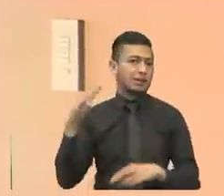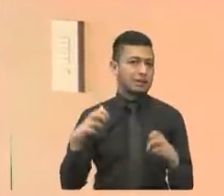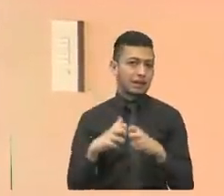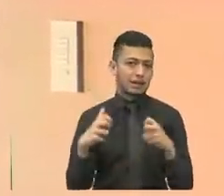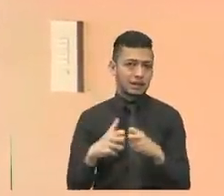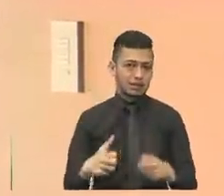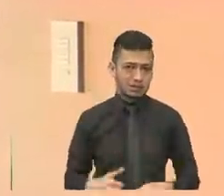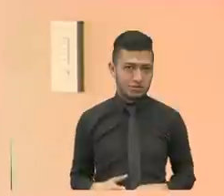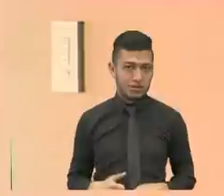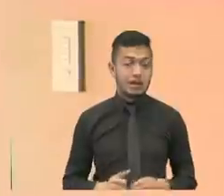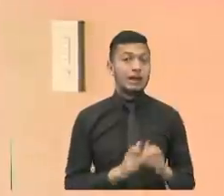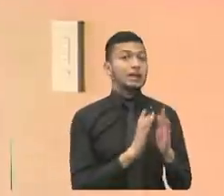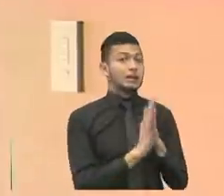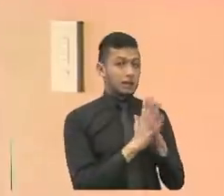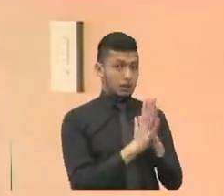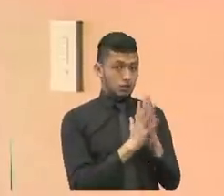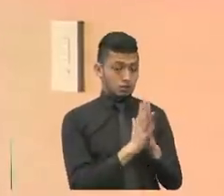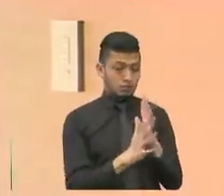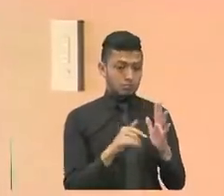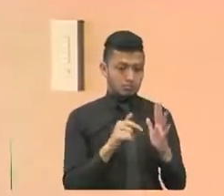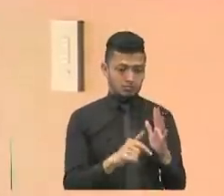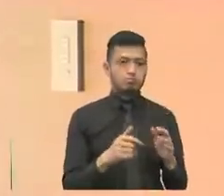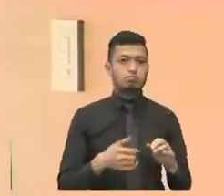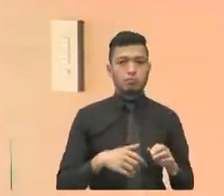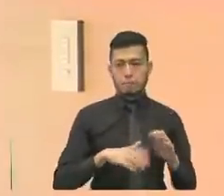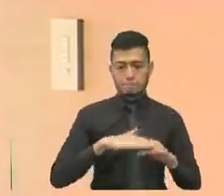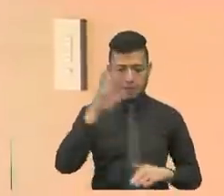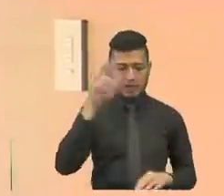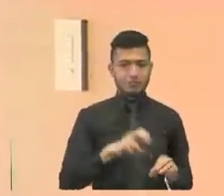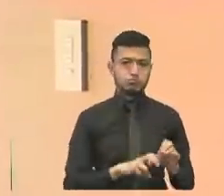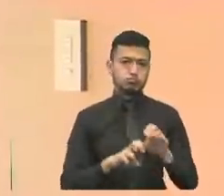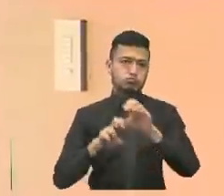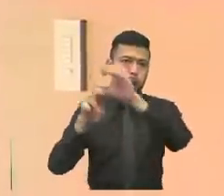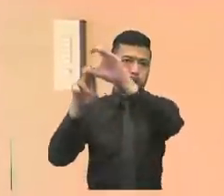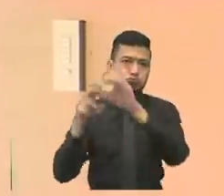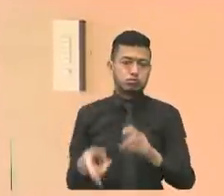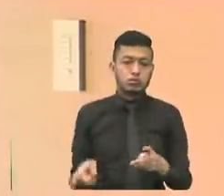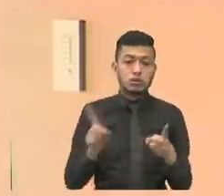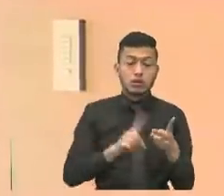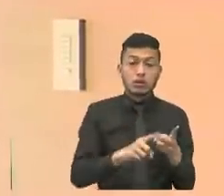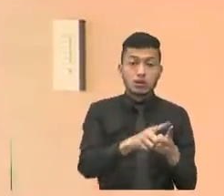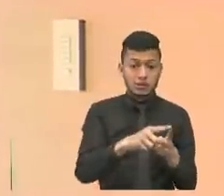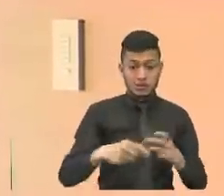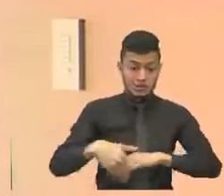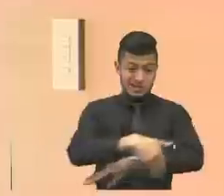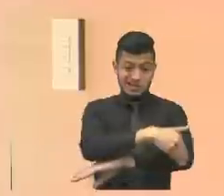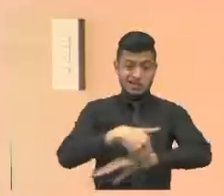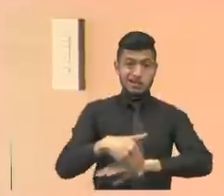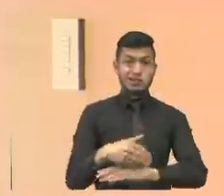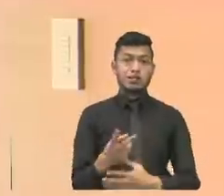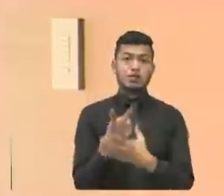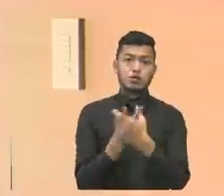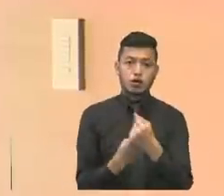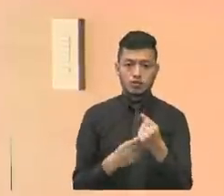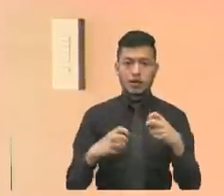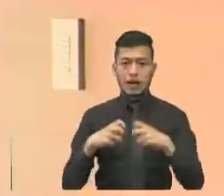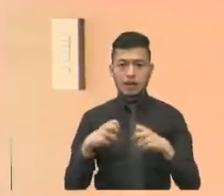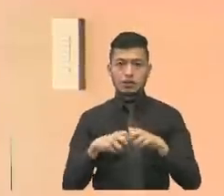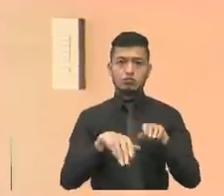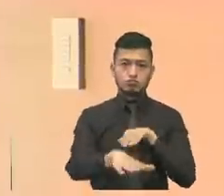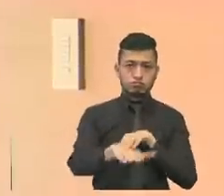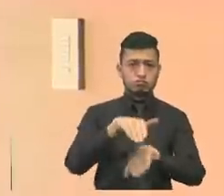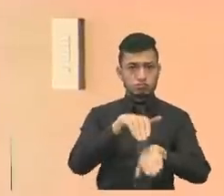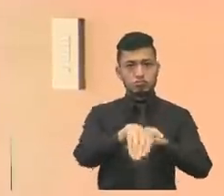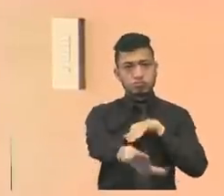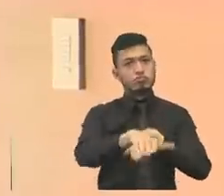del centro será un cable y el del resto del corredor serán duales eléctricos. Duales eléctricos en la inmensa mayoría